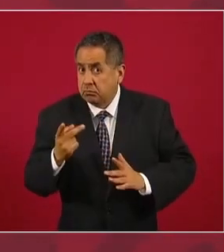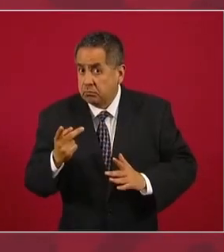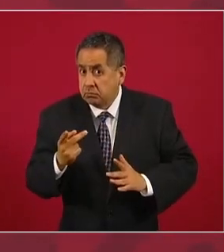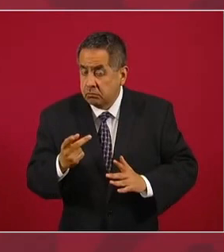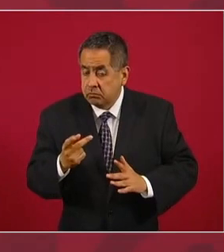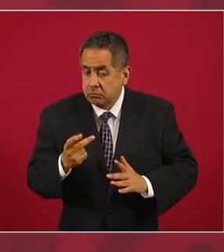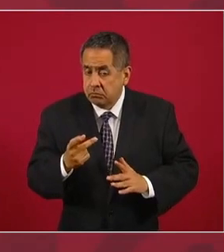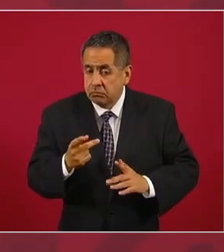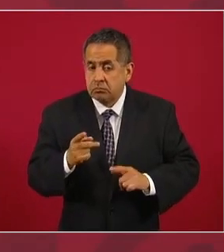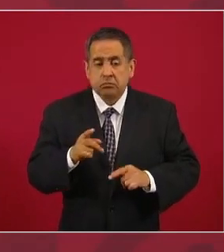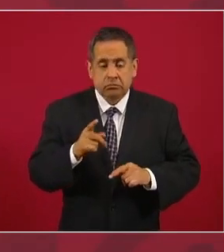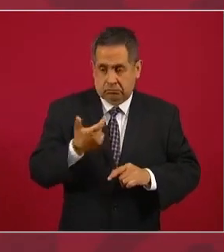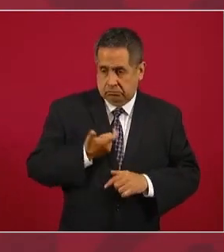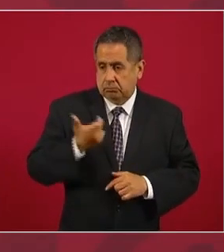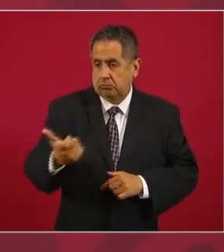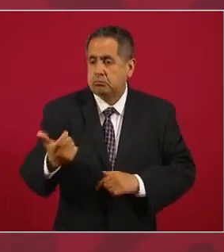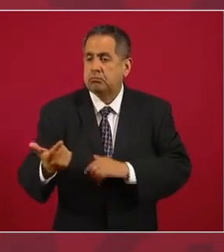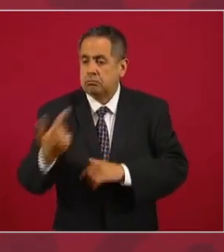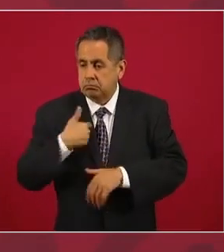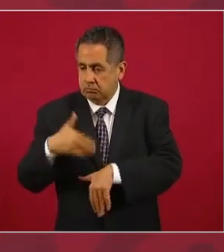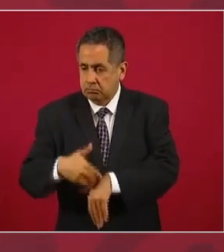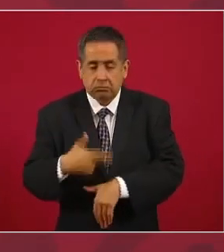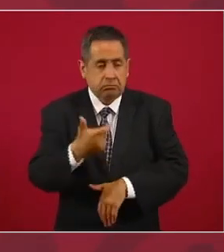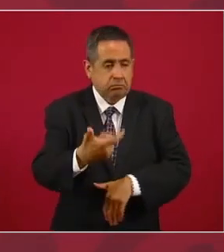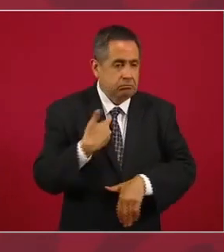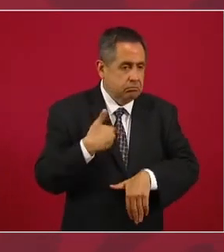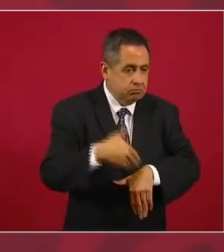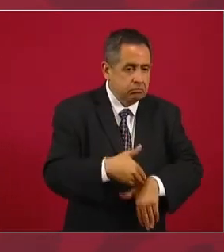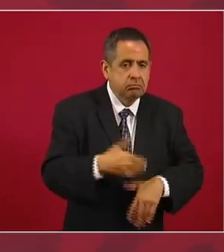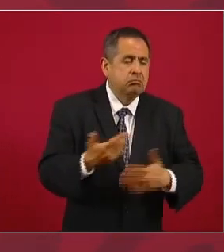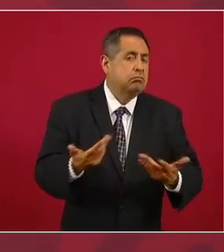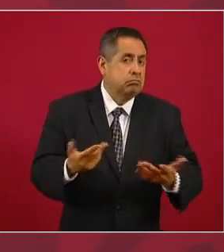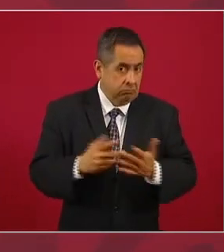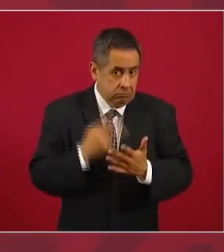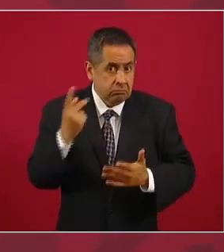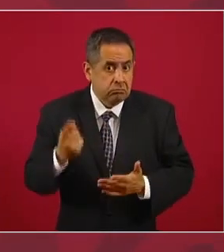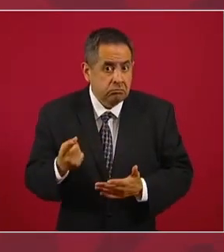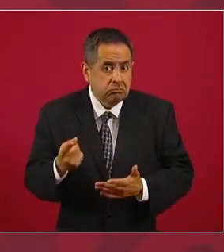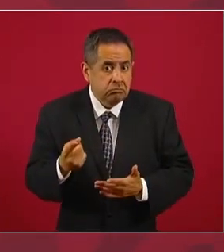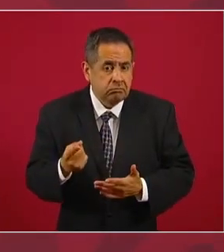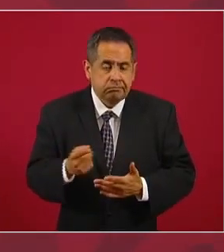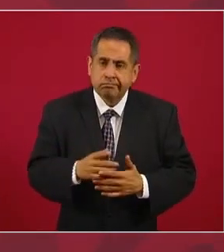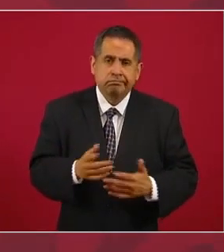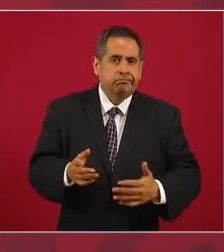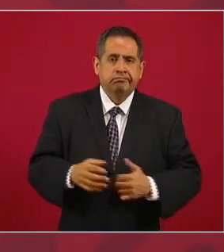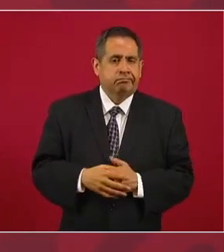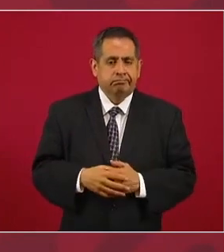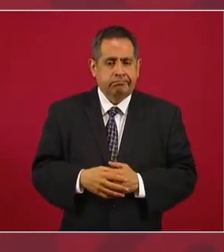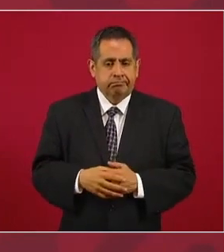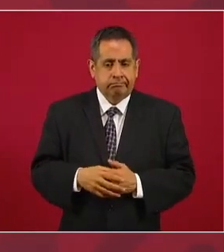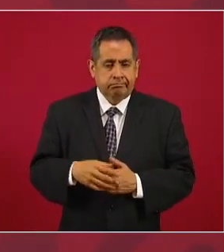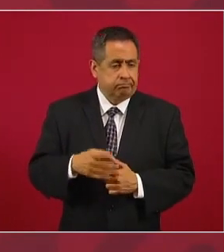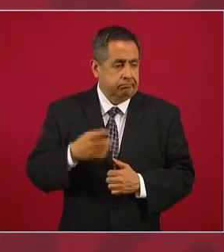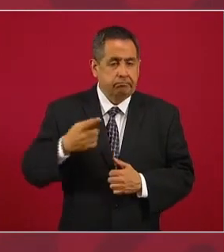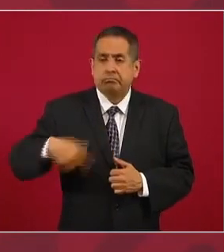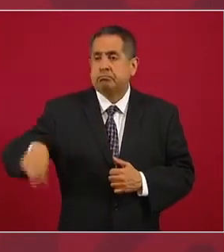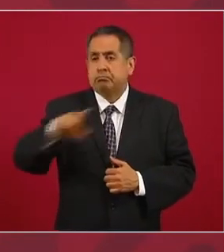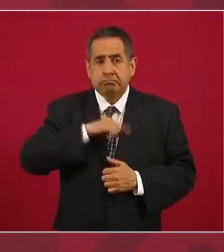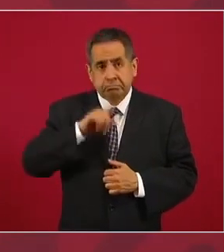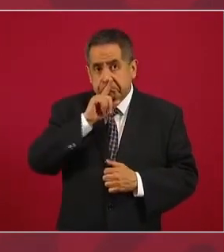a comprar lealtades, a comprar conciencias, se van a quedar